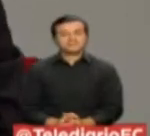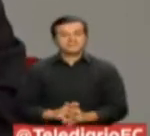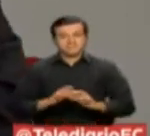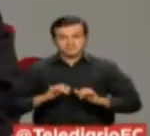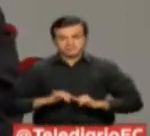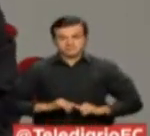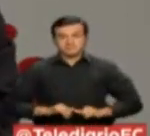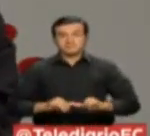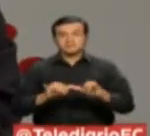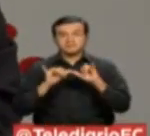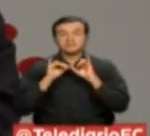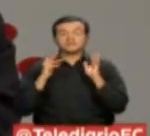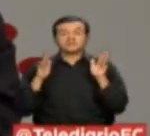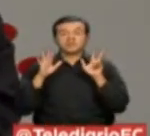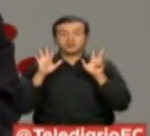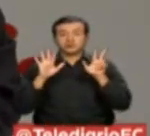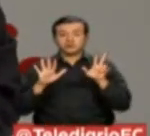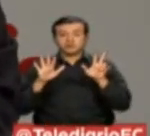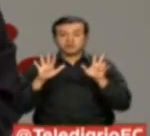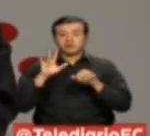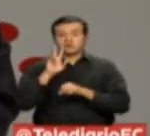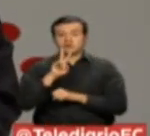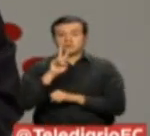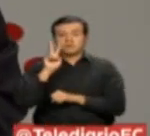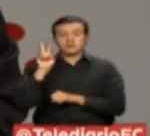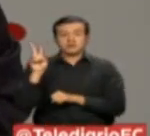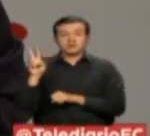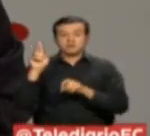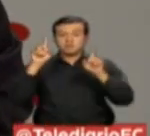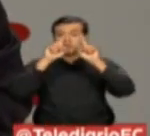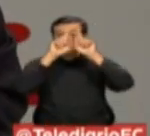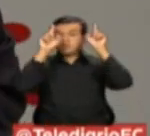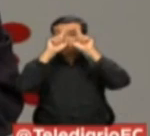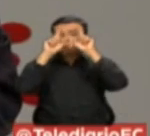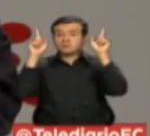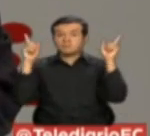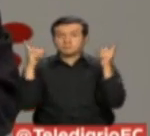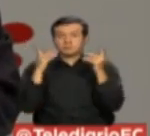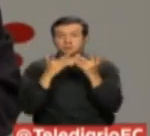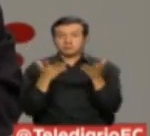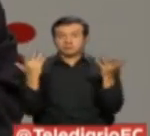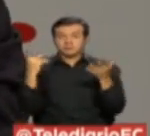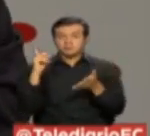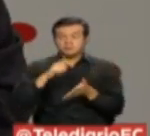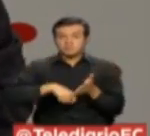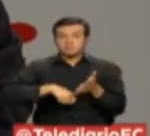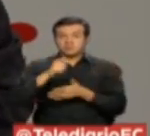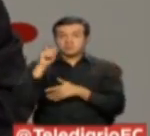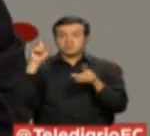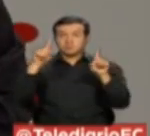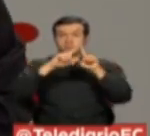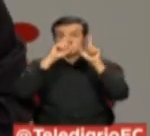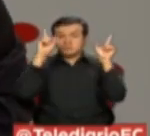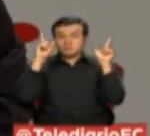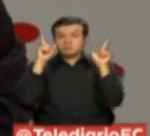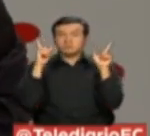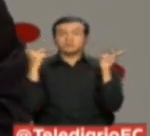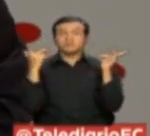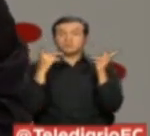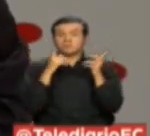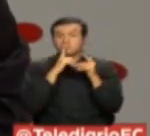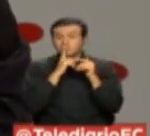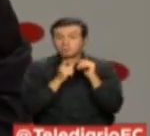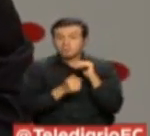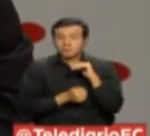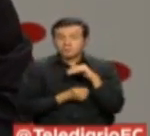Continuamos. Alrededor de 822 empresas han sido calificadas como empresas fantasmas en